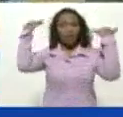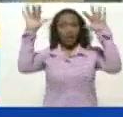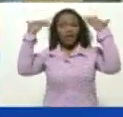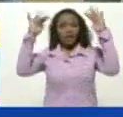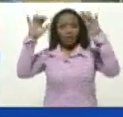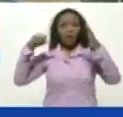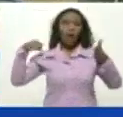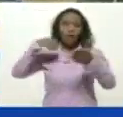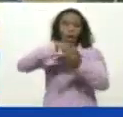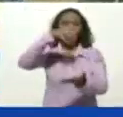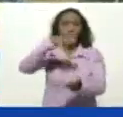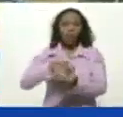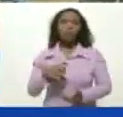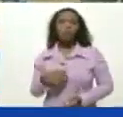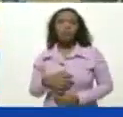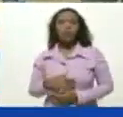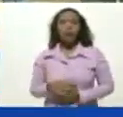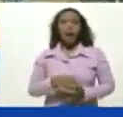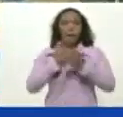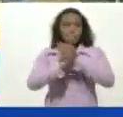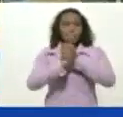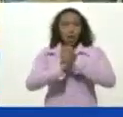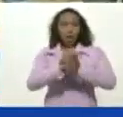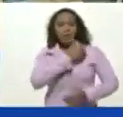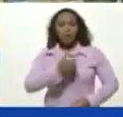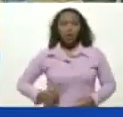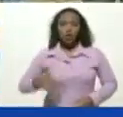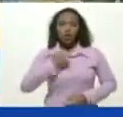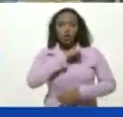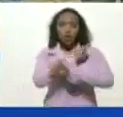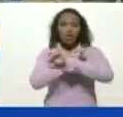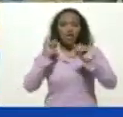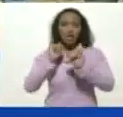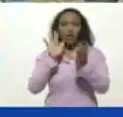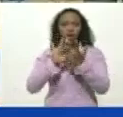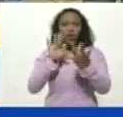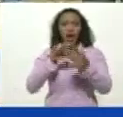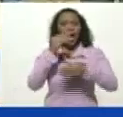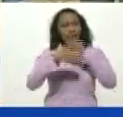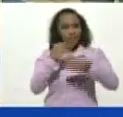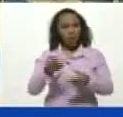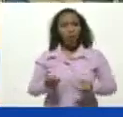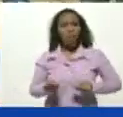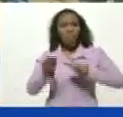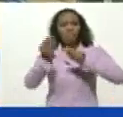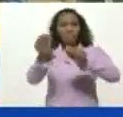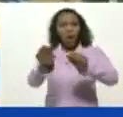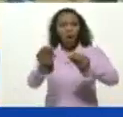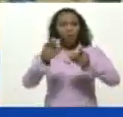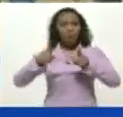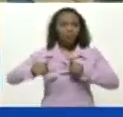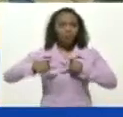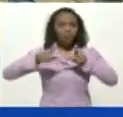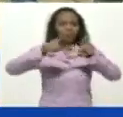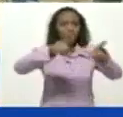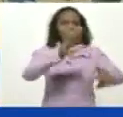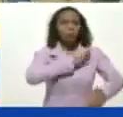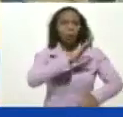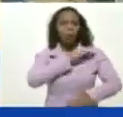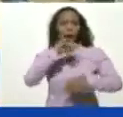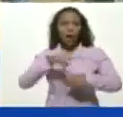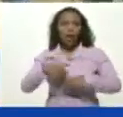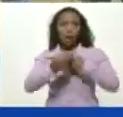golpe de timón. Camarada presidente, debemos culminar este pase haciendo la entrega del certificado y del acta